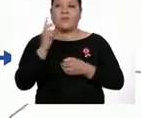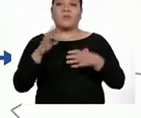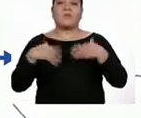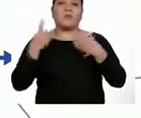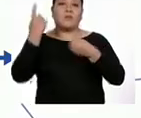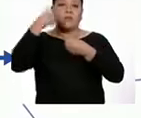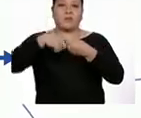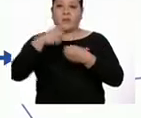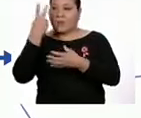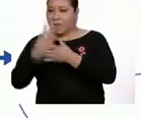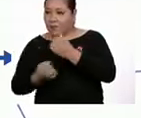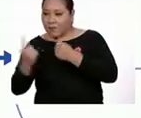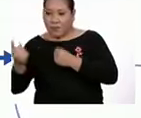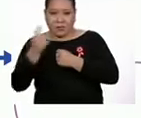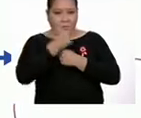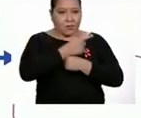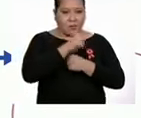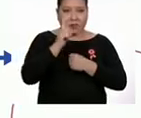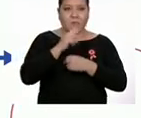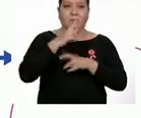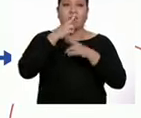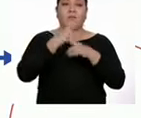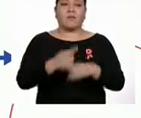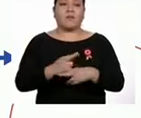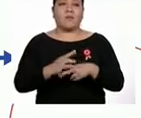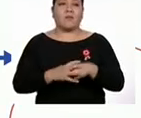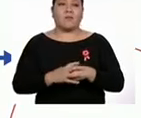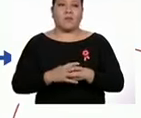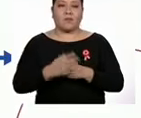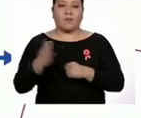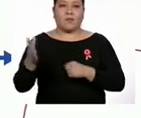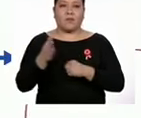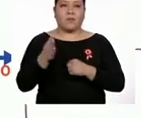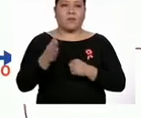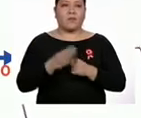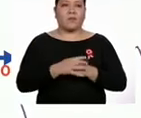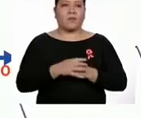vez, eso nos da como resultado lo siguiente.